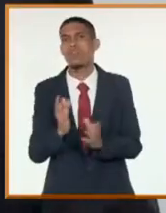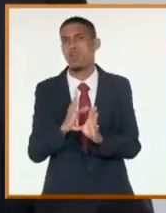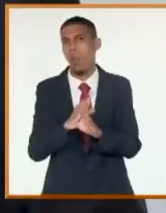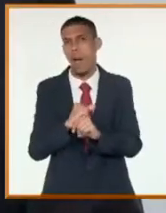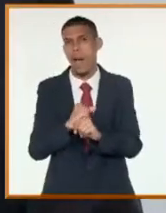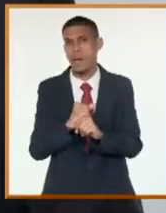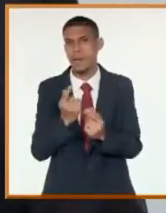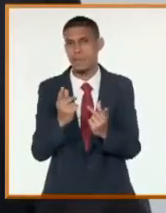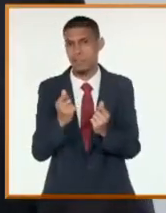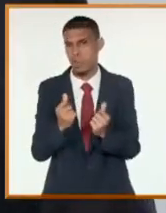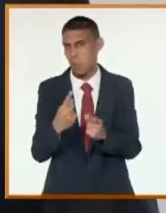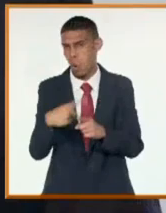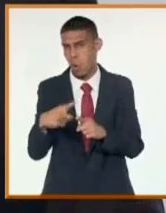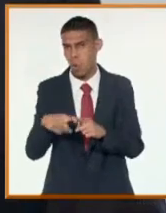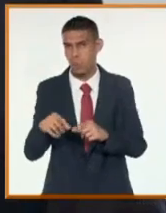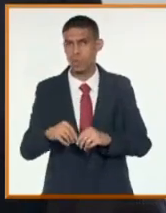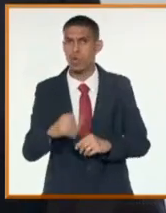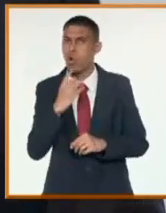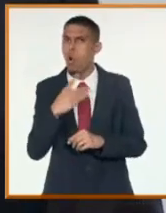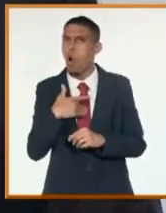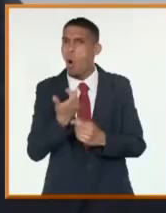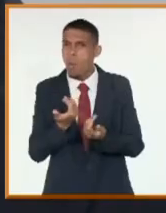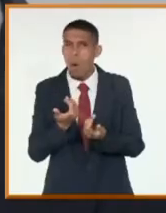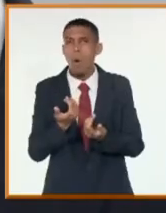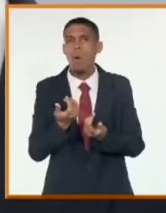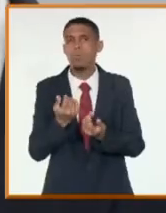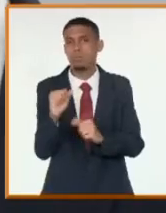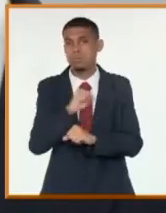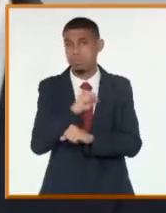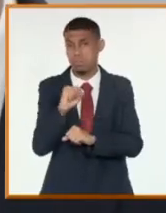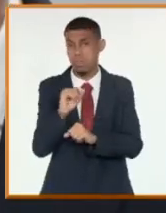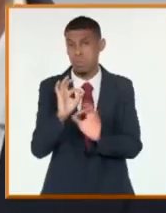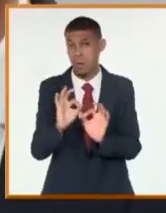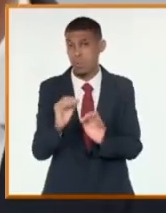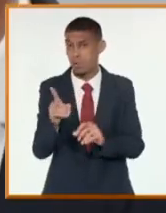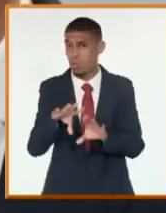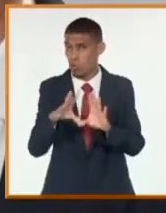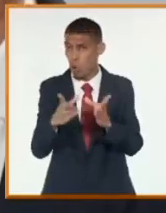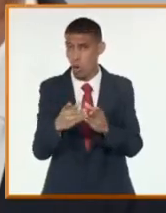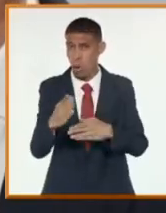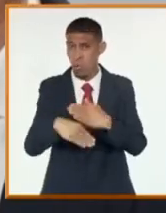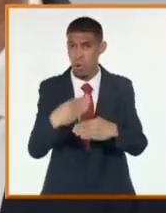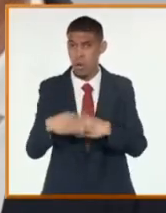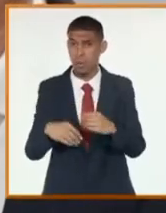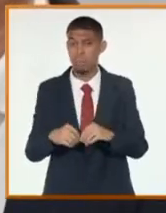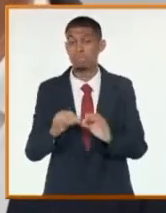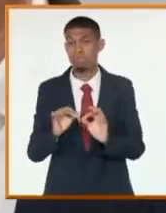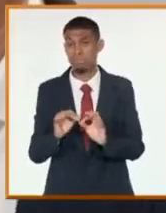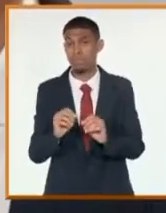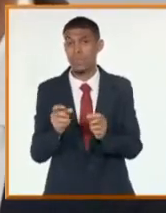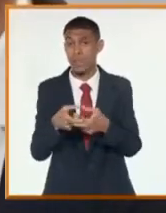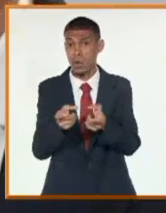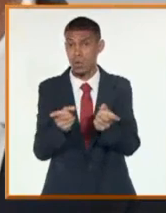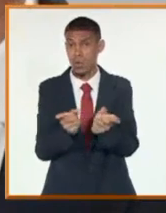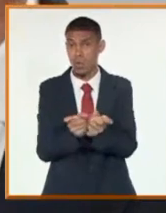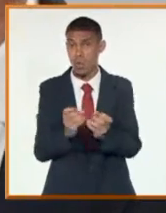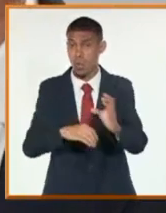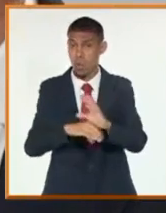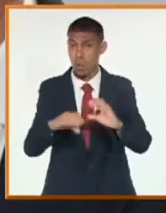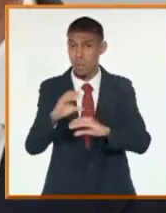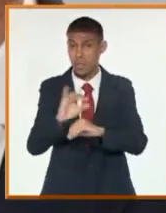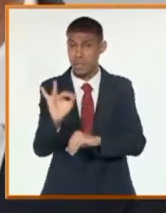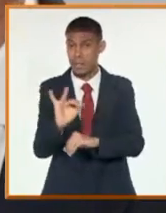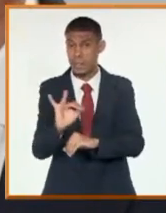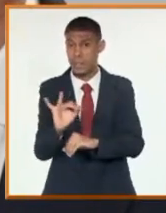enfrentarlo y superarlo. Y yo creo que la cumbre del Grupo de los 77, a partir del tema